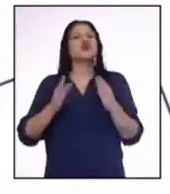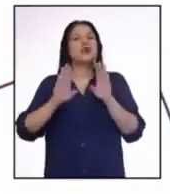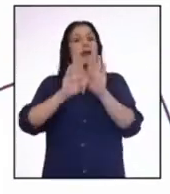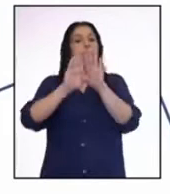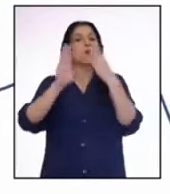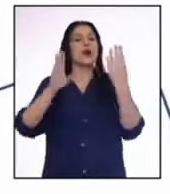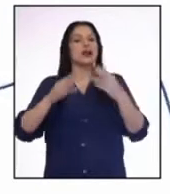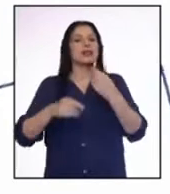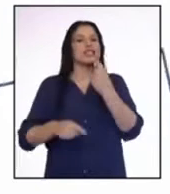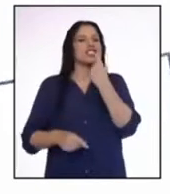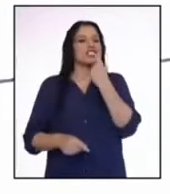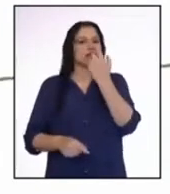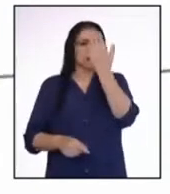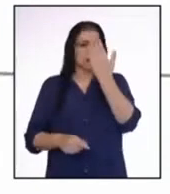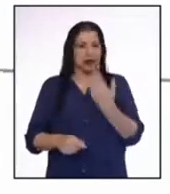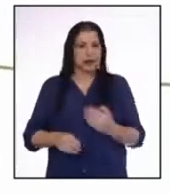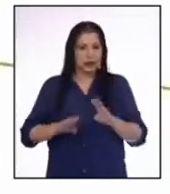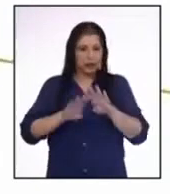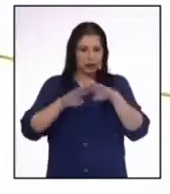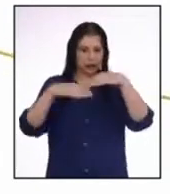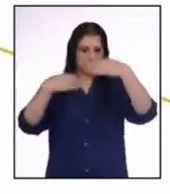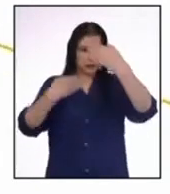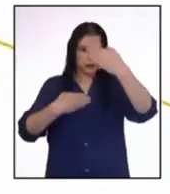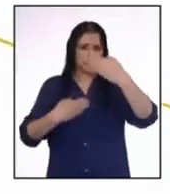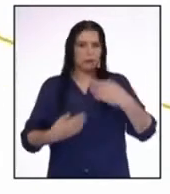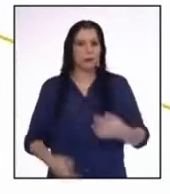ventanas.